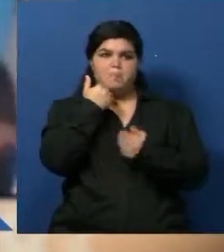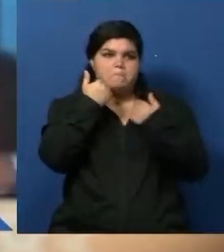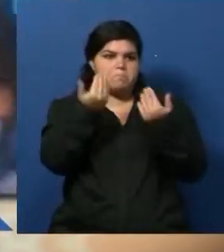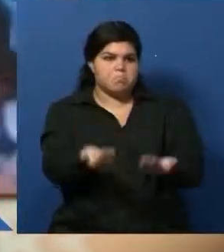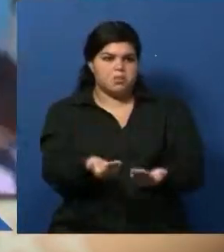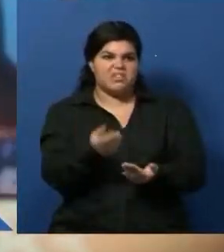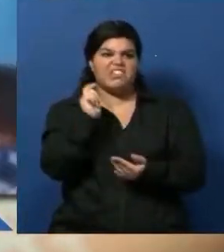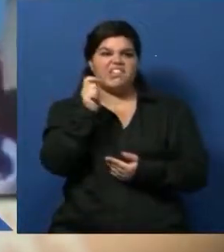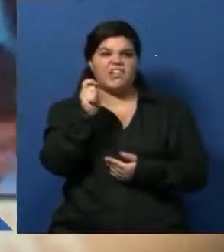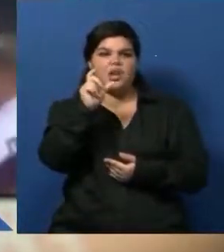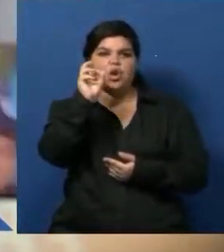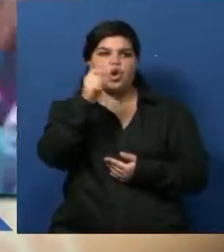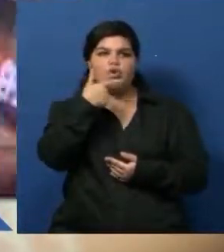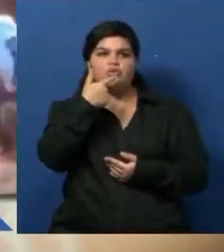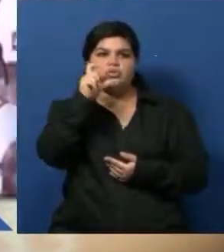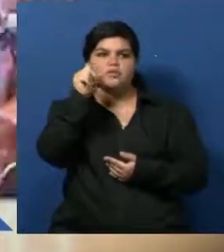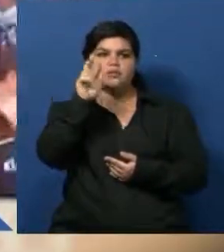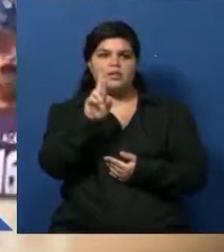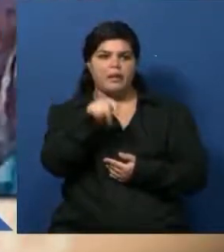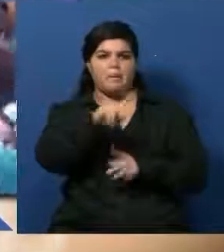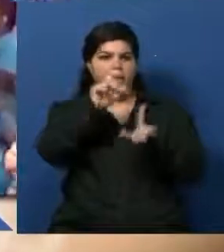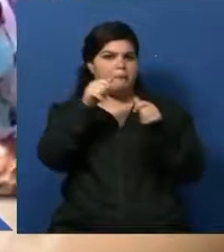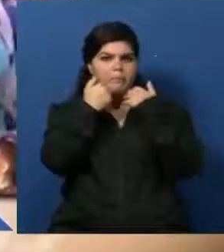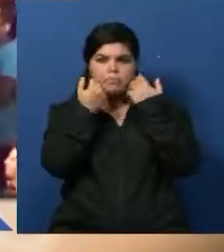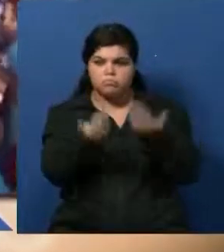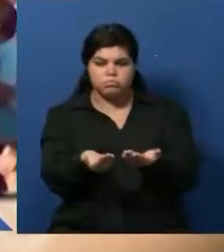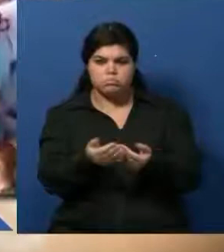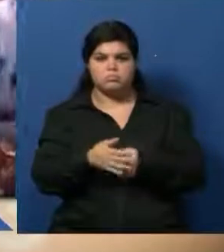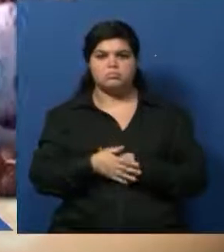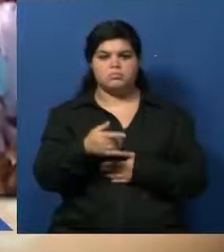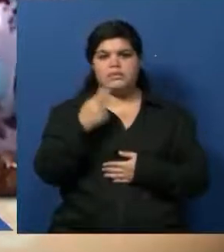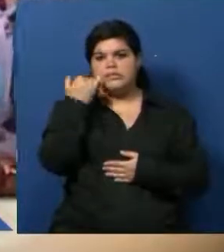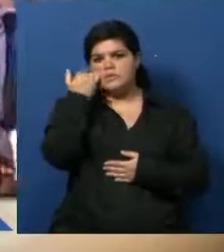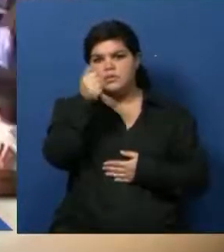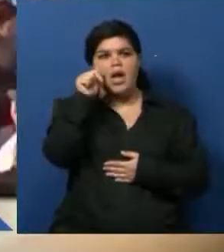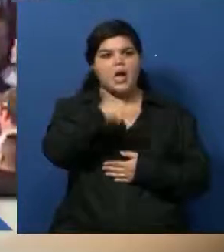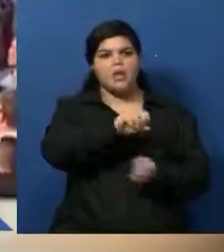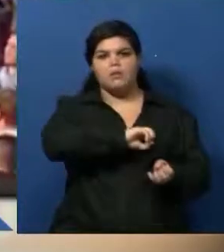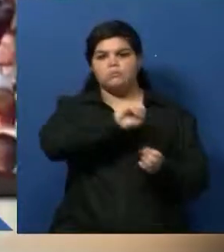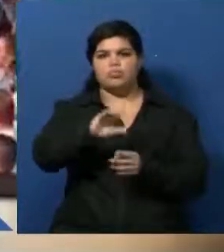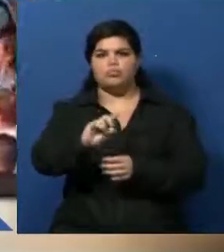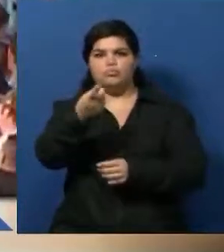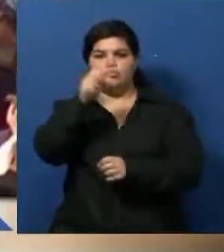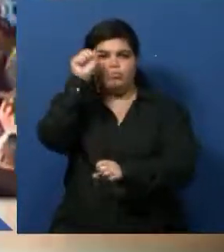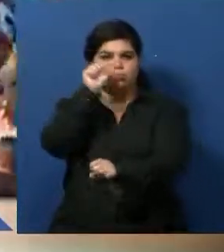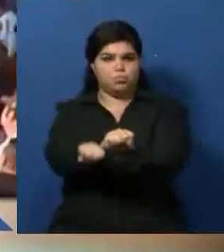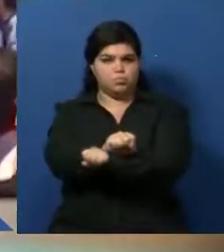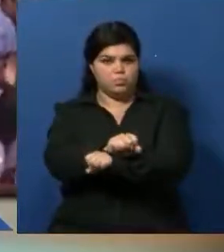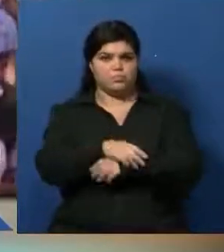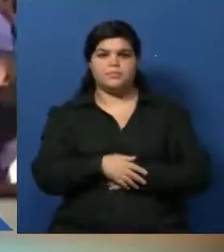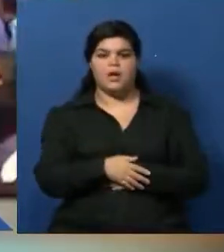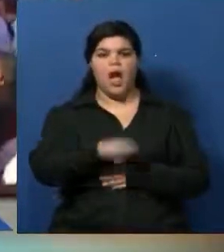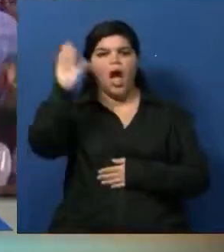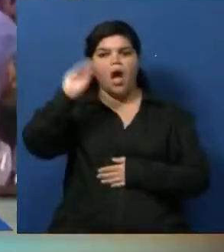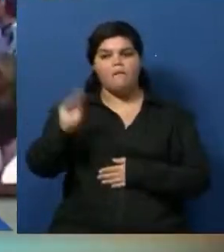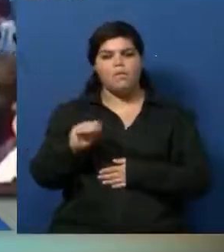quién era Oscar Sapo Gómez. Trascendió ahora, bueno, ya se entregó, ya está detenido. Es más, sus abogados han